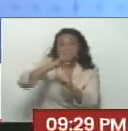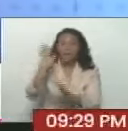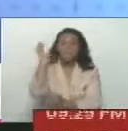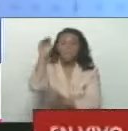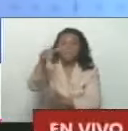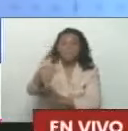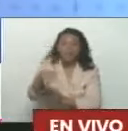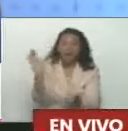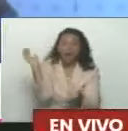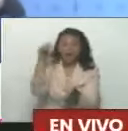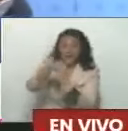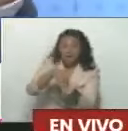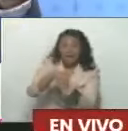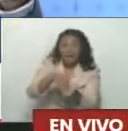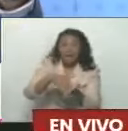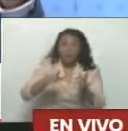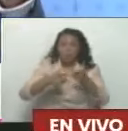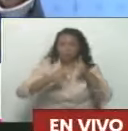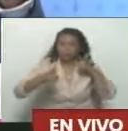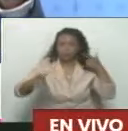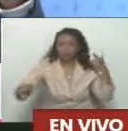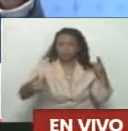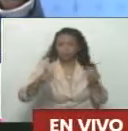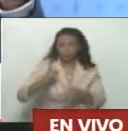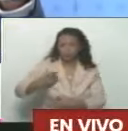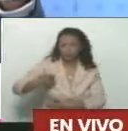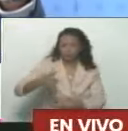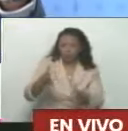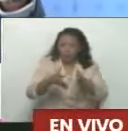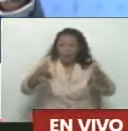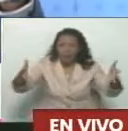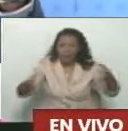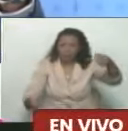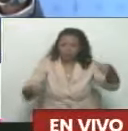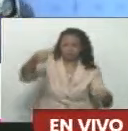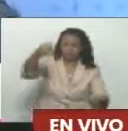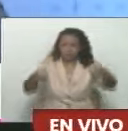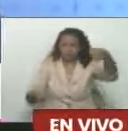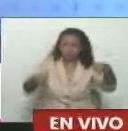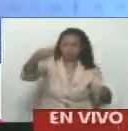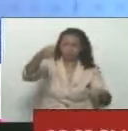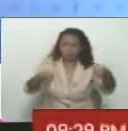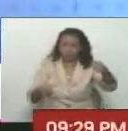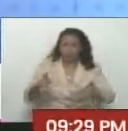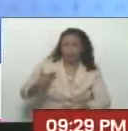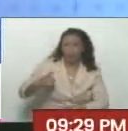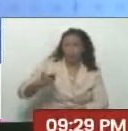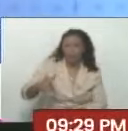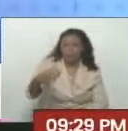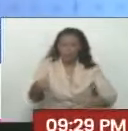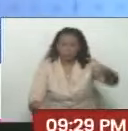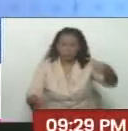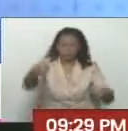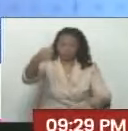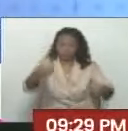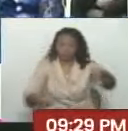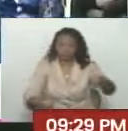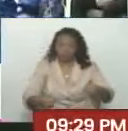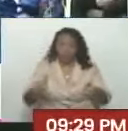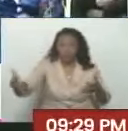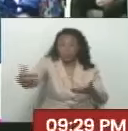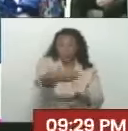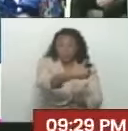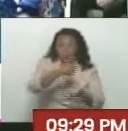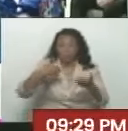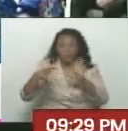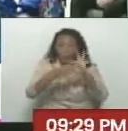Y en el terminal de Maracay uno agarraba un autobús que era gordo, así, ancho. Todavía existen. Naguará. Colectivos Unidos. Colectivos